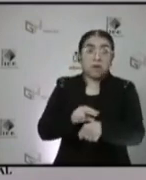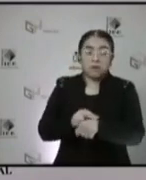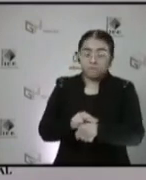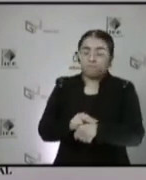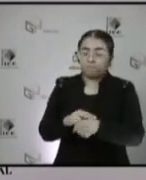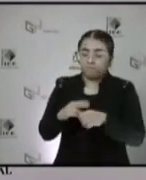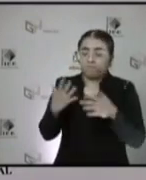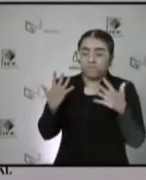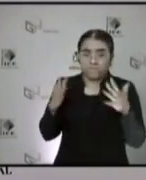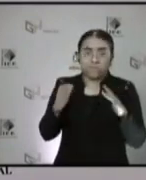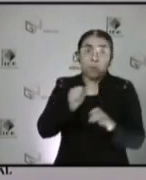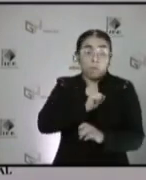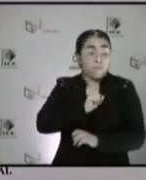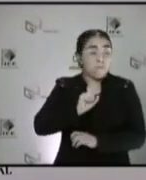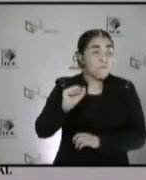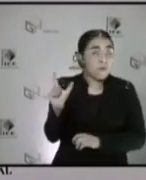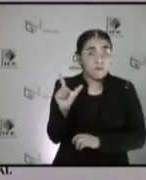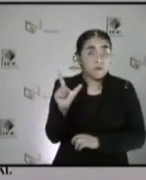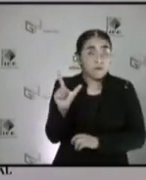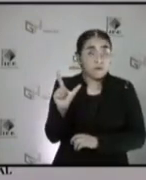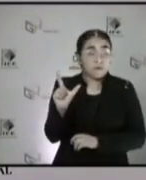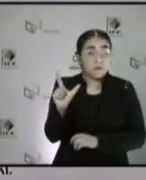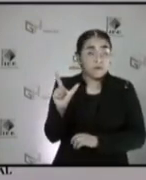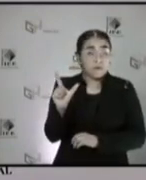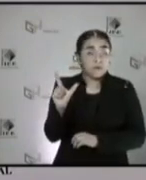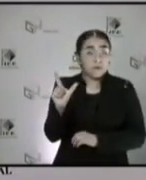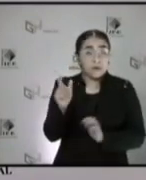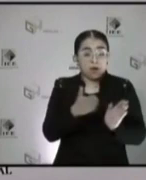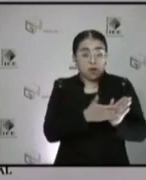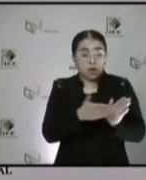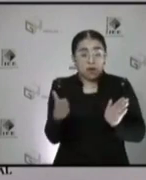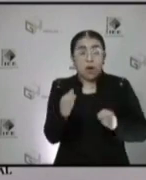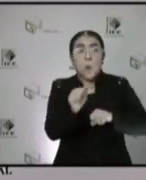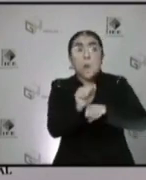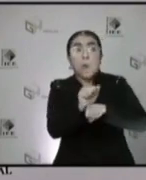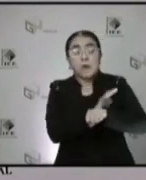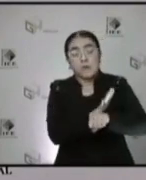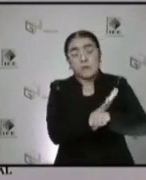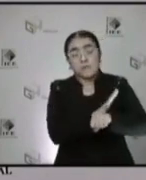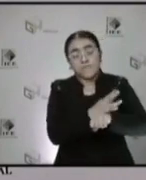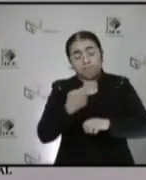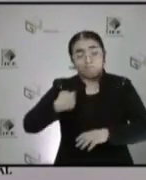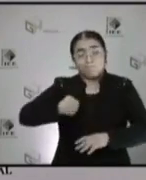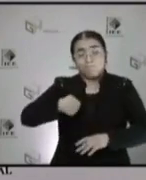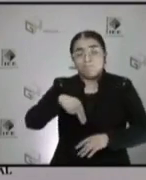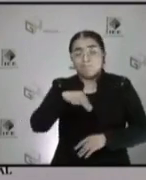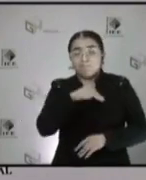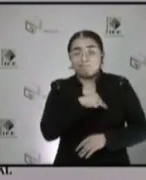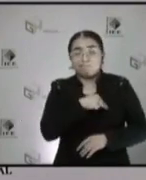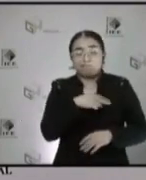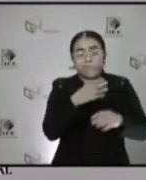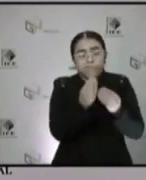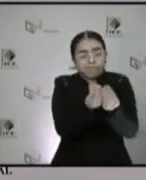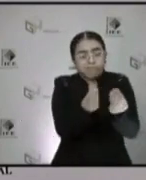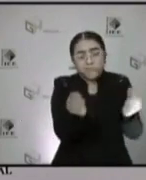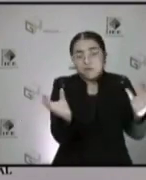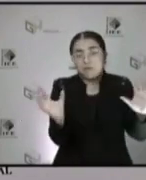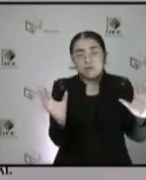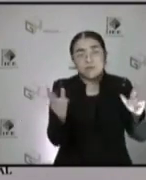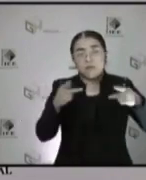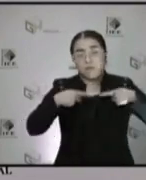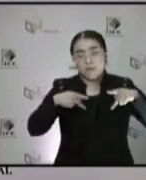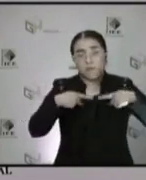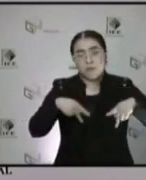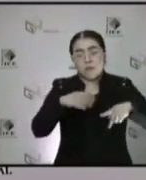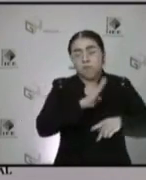su entrega y profesionalismo, especialmente durante la pandemia que lamentablemente cobró la vida de miles de hidalguenses, incluyendo, por